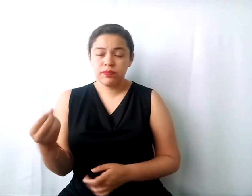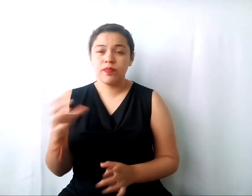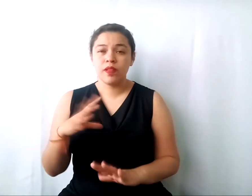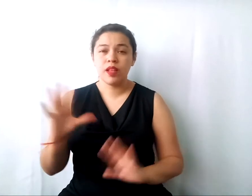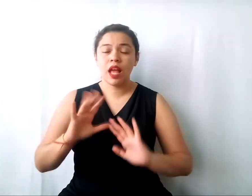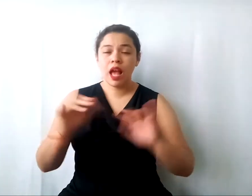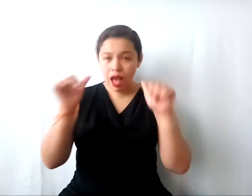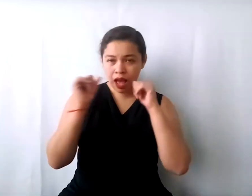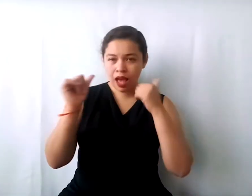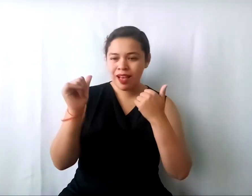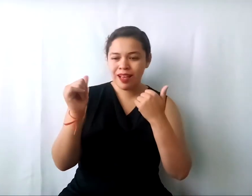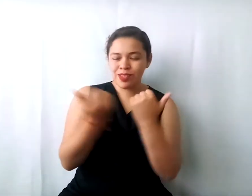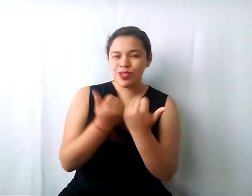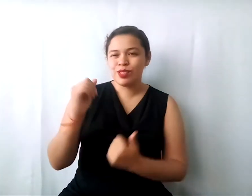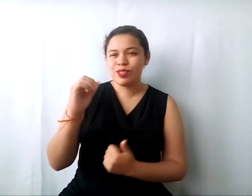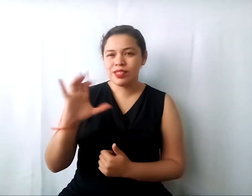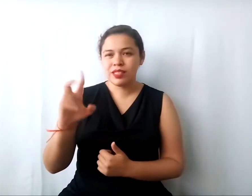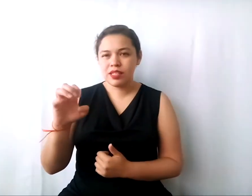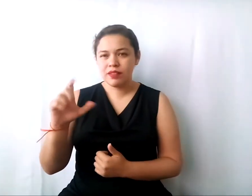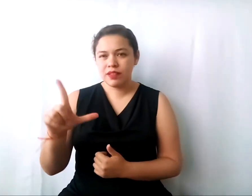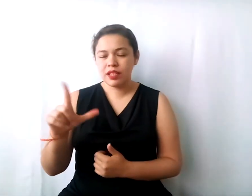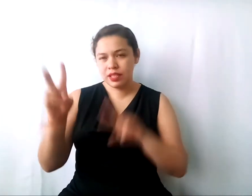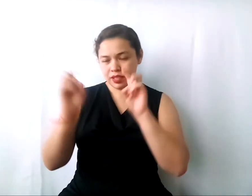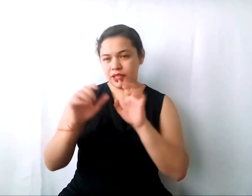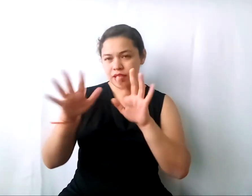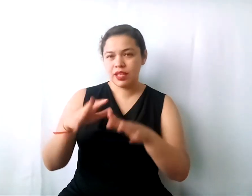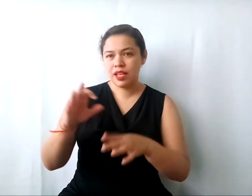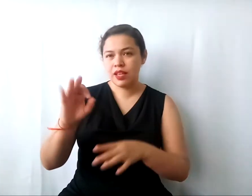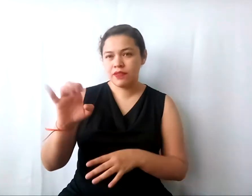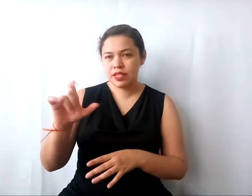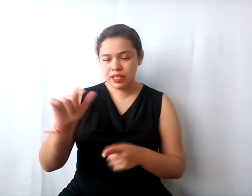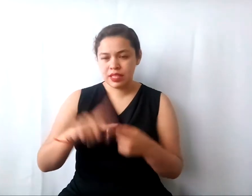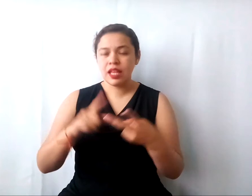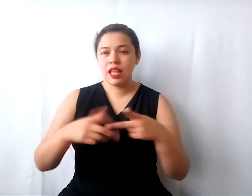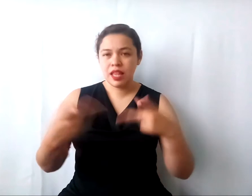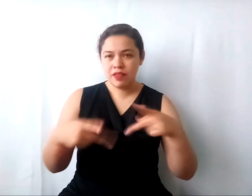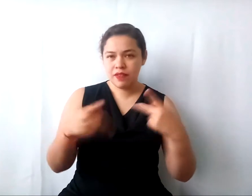civil. Entonces tenemos socios en materia fiscal, en materia mercantil, en materia laboral,